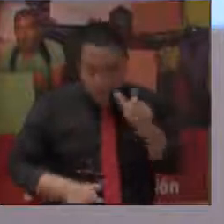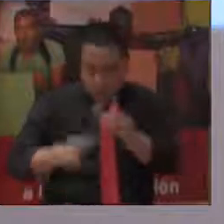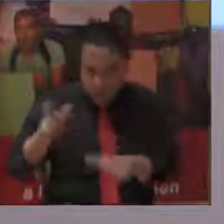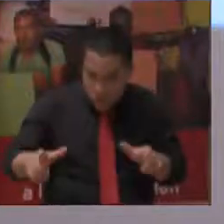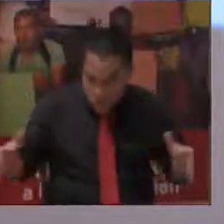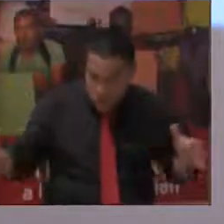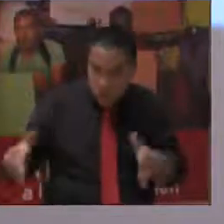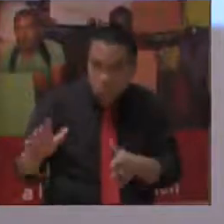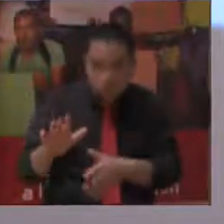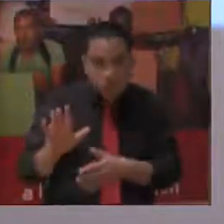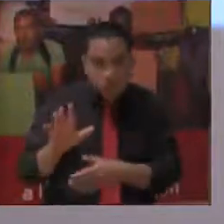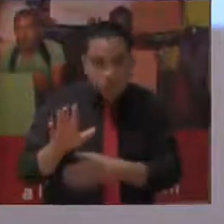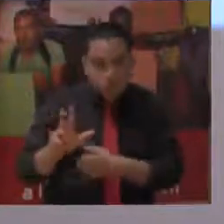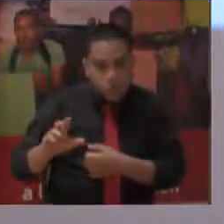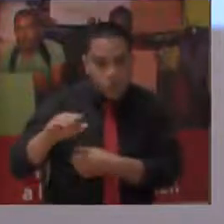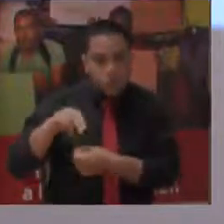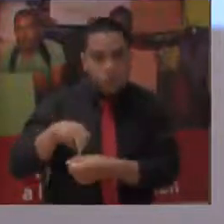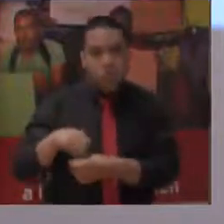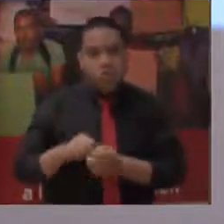poner